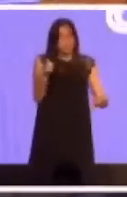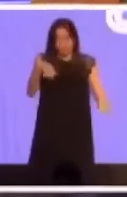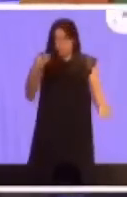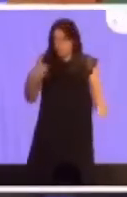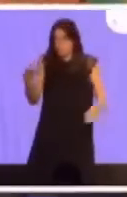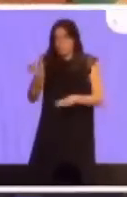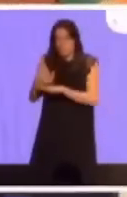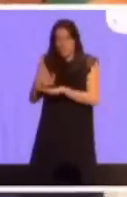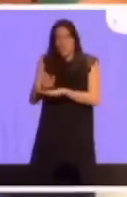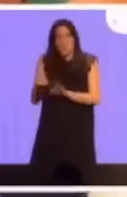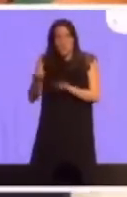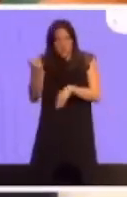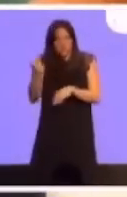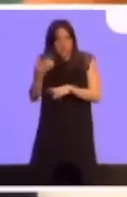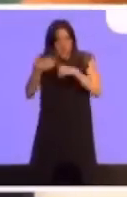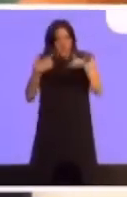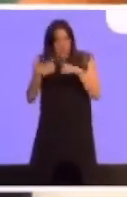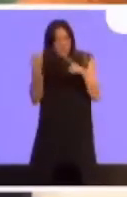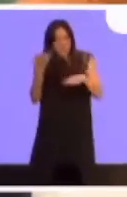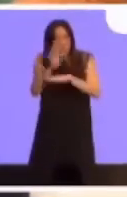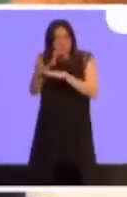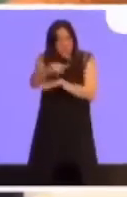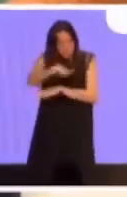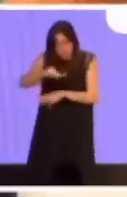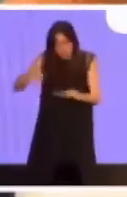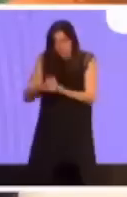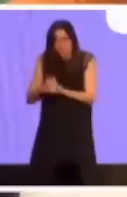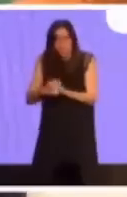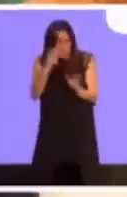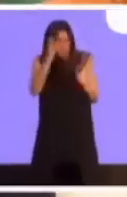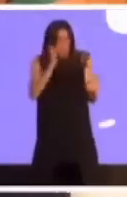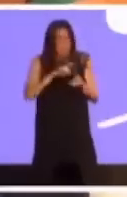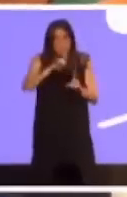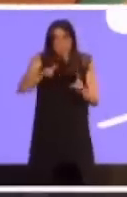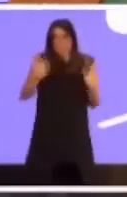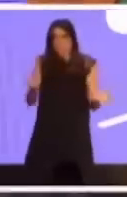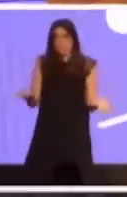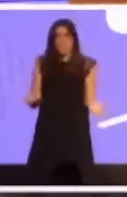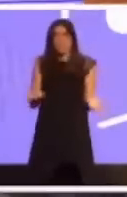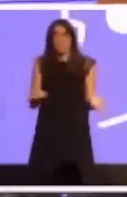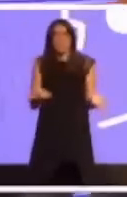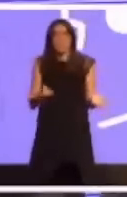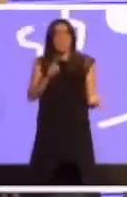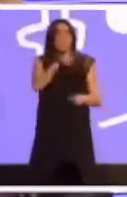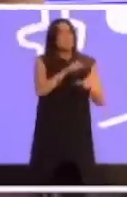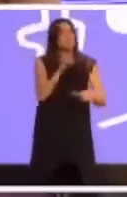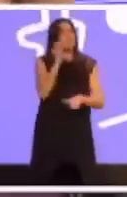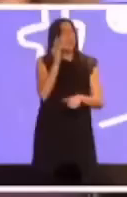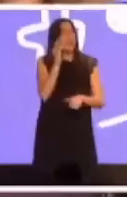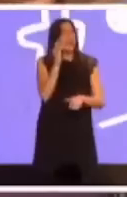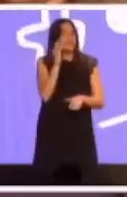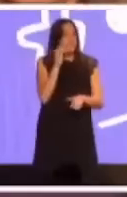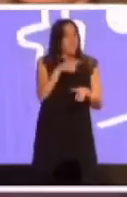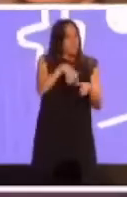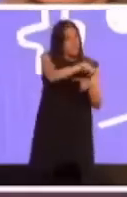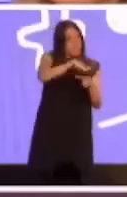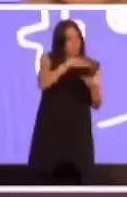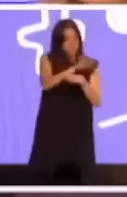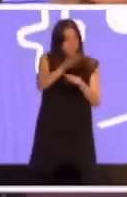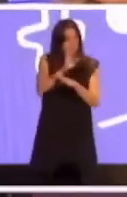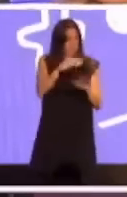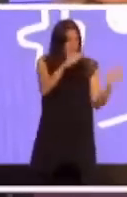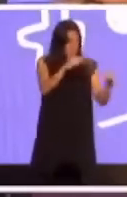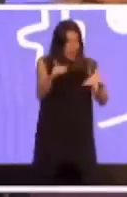representando ese más de la mitad en todos los espacios donde se toman decisiones que no haya mujeres en los espacios de representación